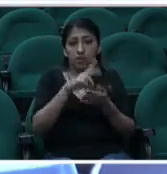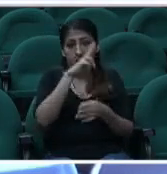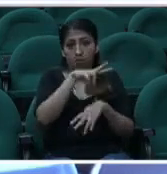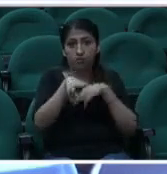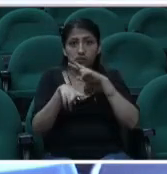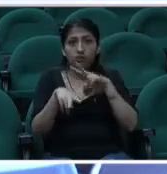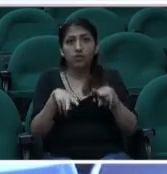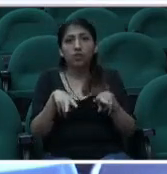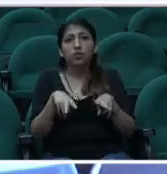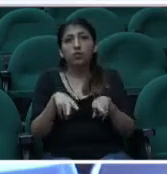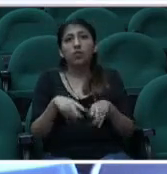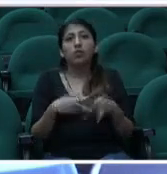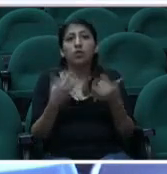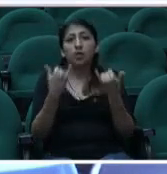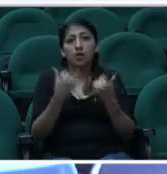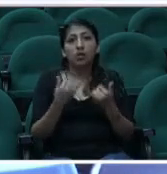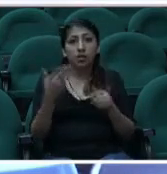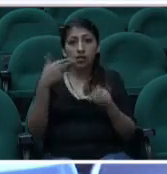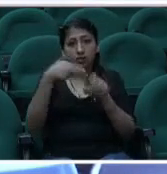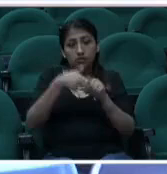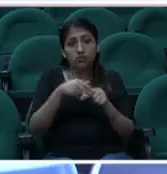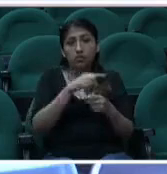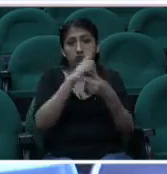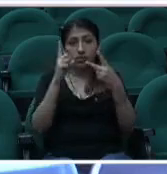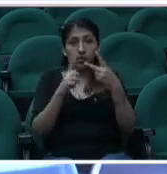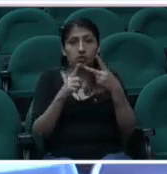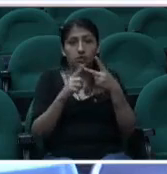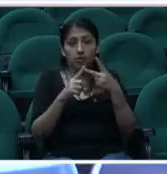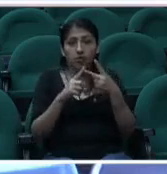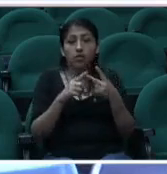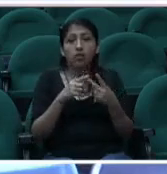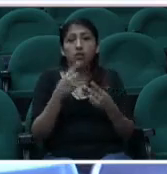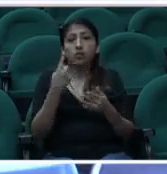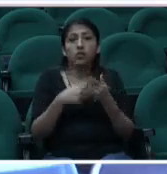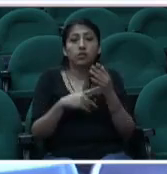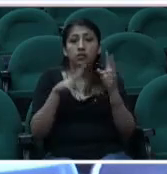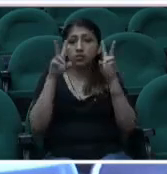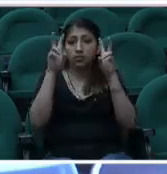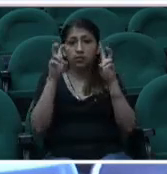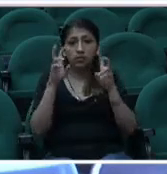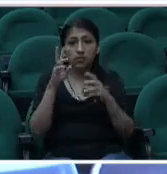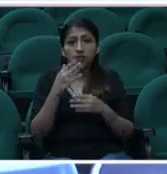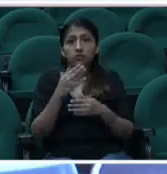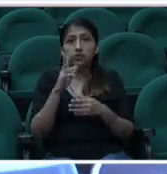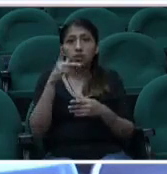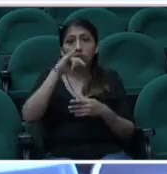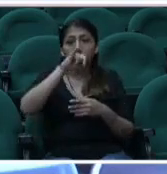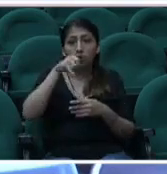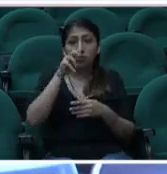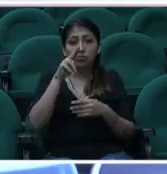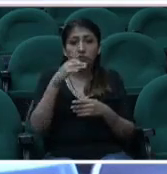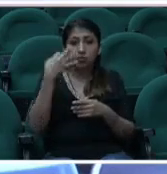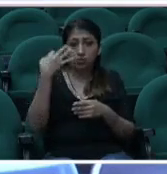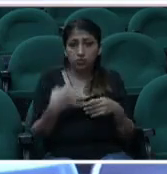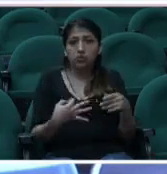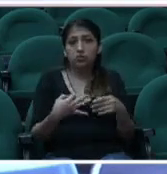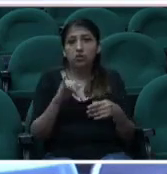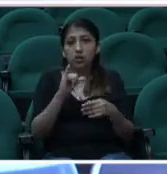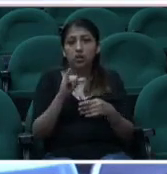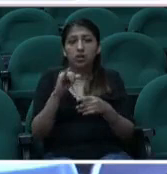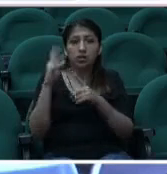observador' vamos a ingresar a la segunda parte en donde vamos a tratar temas relacionados a justicia y